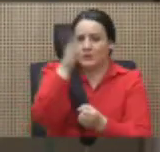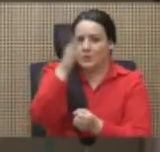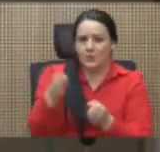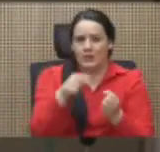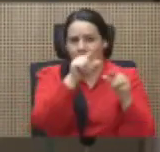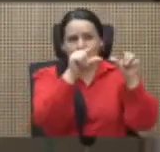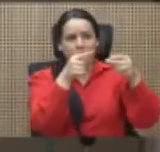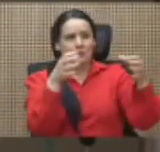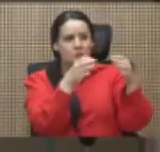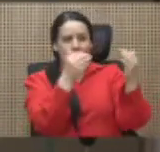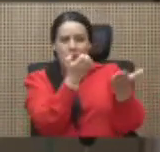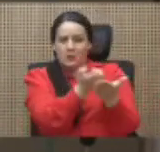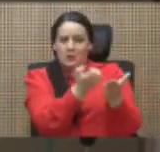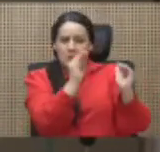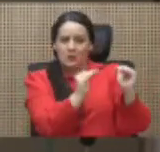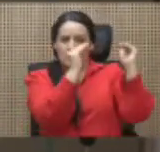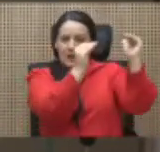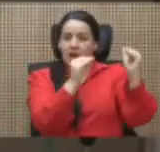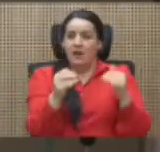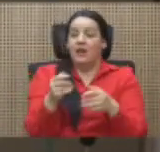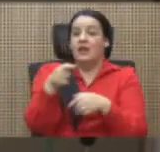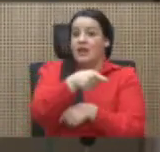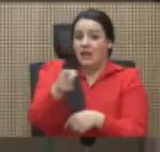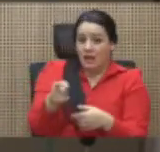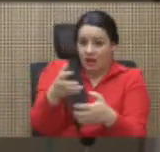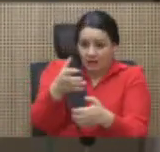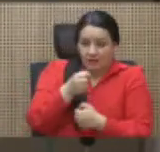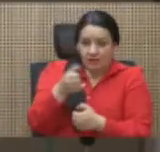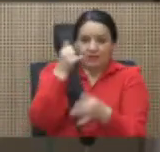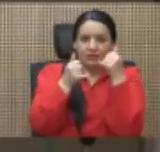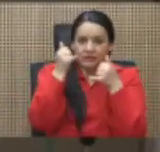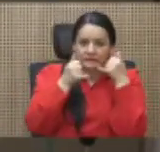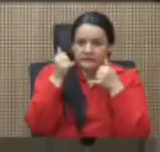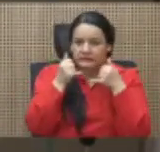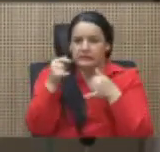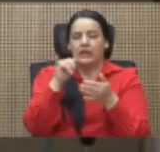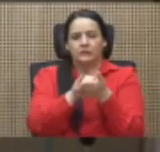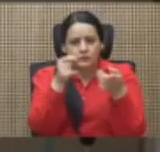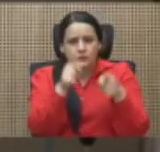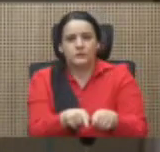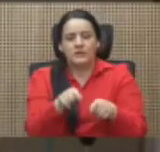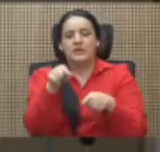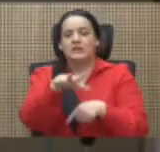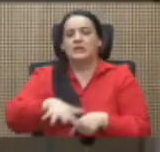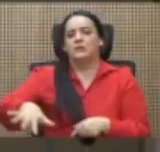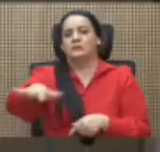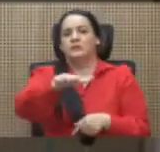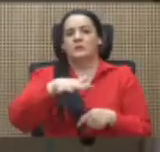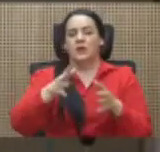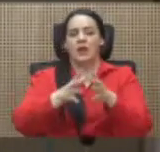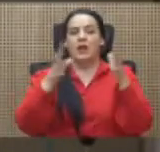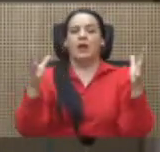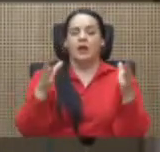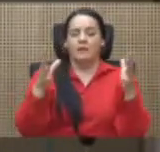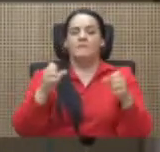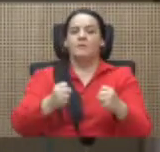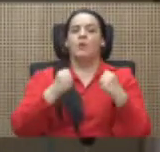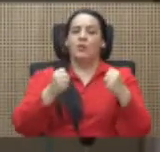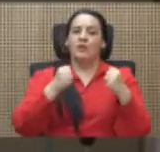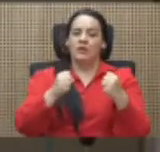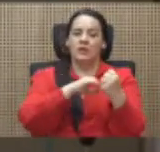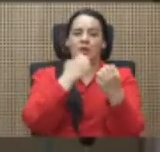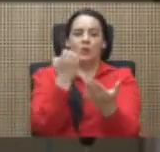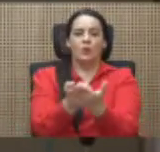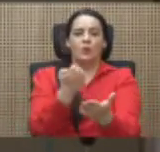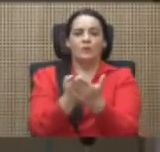Recibieron unas cuantas llamadas, porque eso fue lo que ocurrió, de esos sectores con amplísimo poder económico en este país y dijeron que eso que